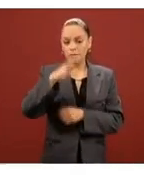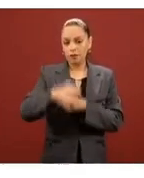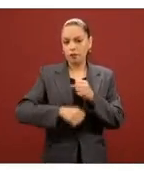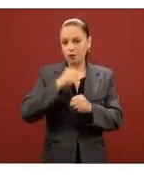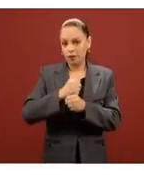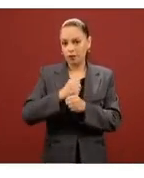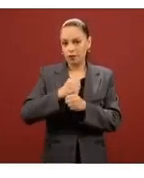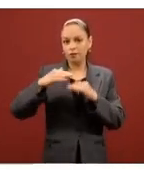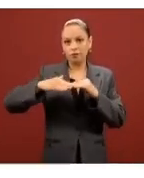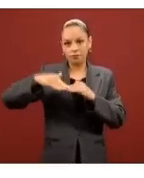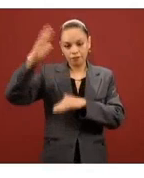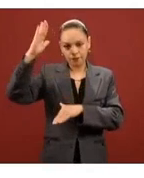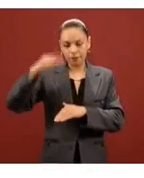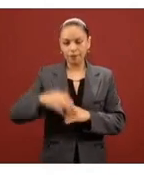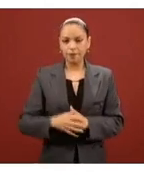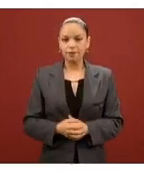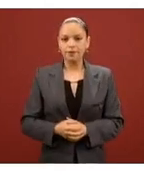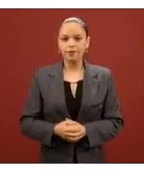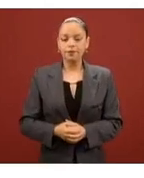de edad.